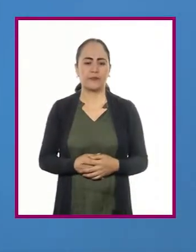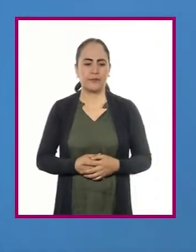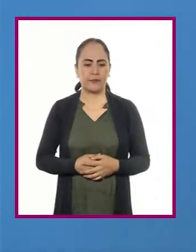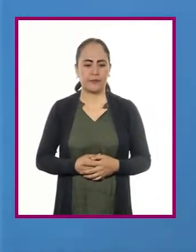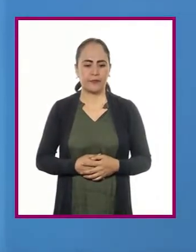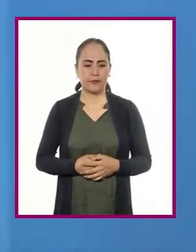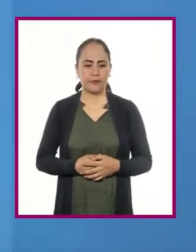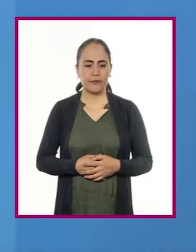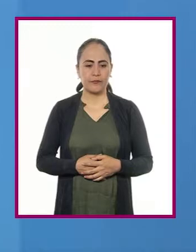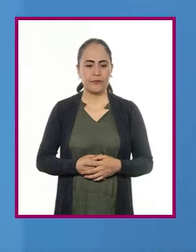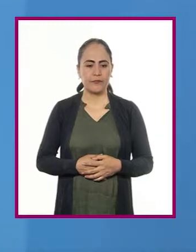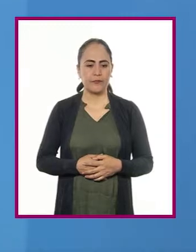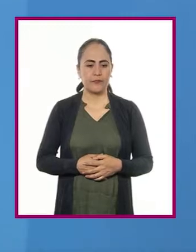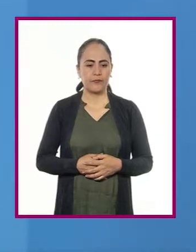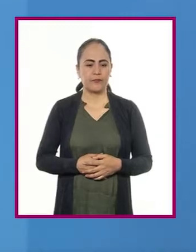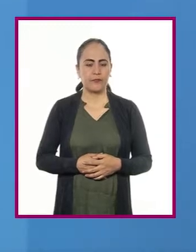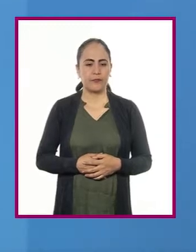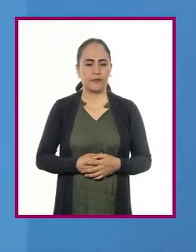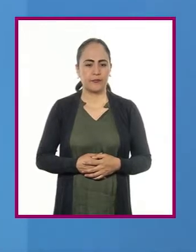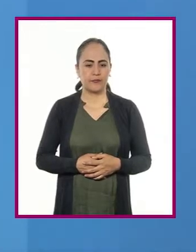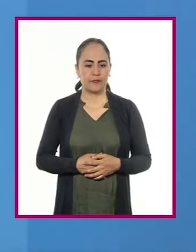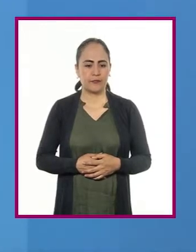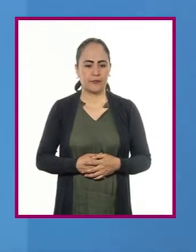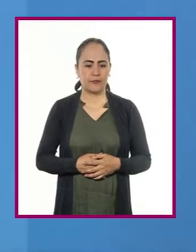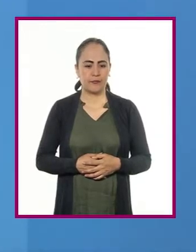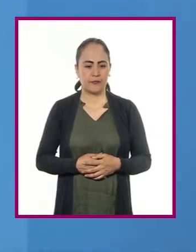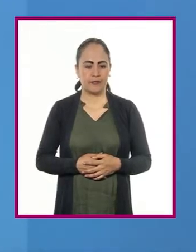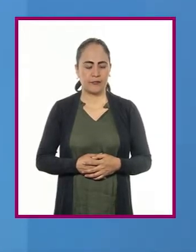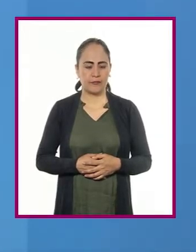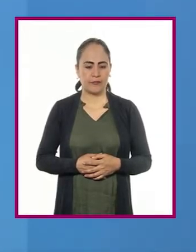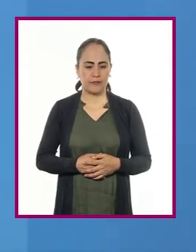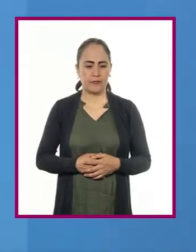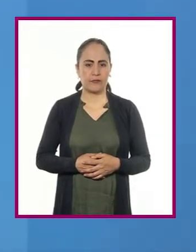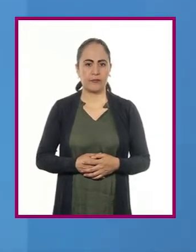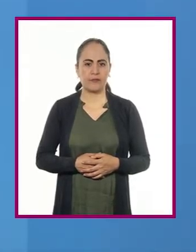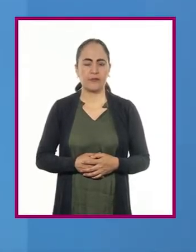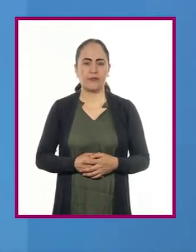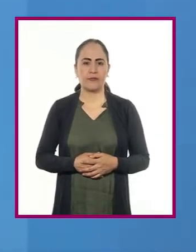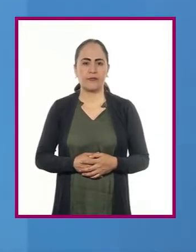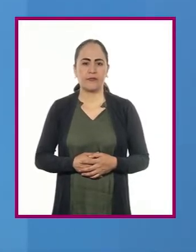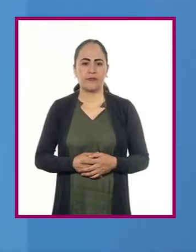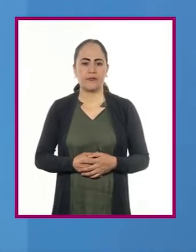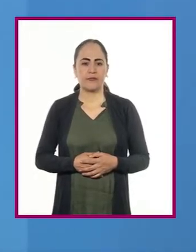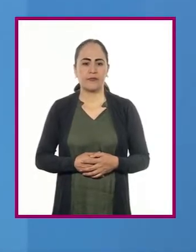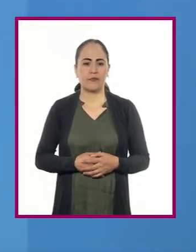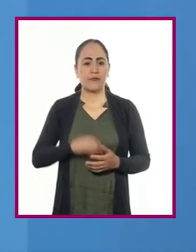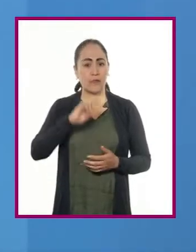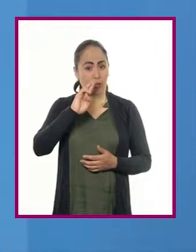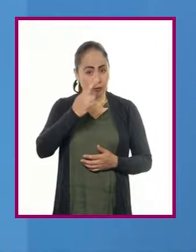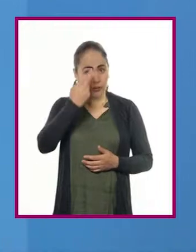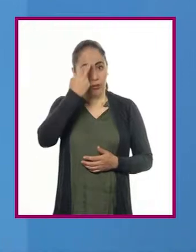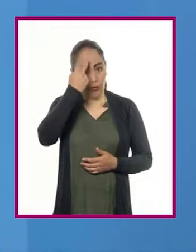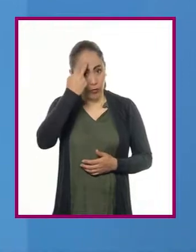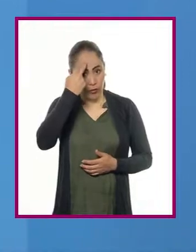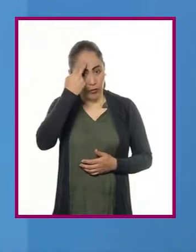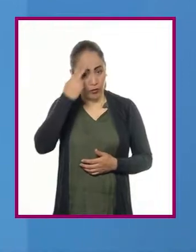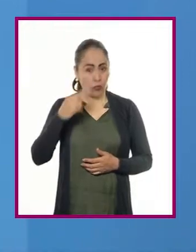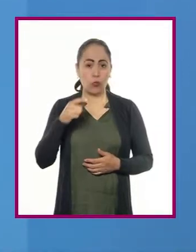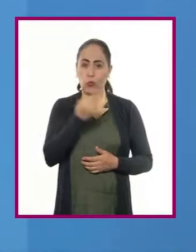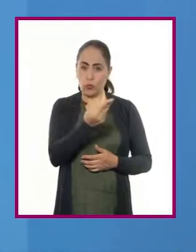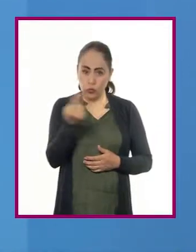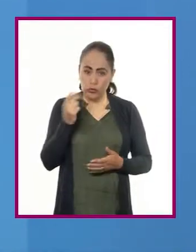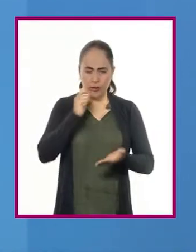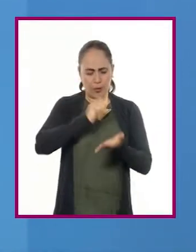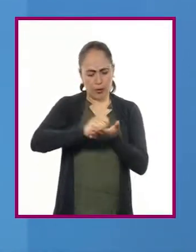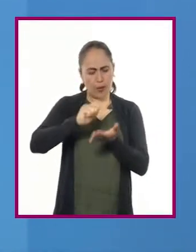social, así como algunas características de los sectores sociales del virreinato. Recuerden que para realizar